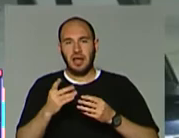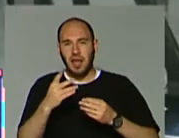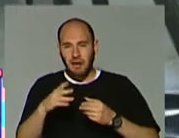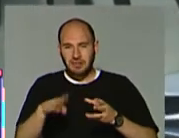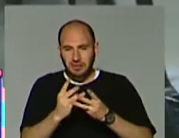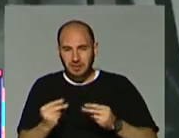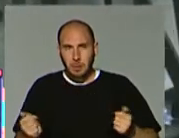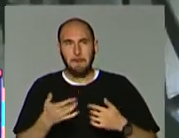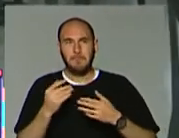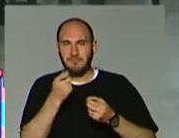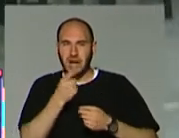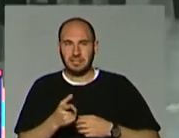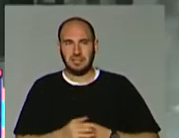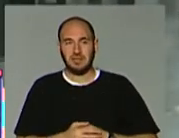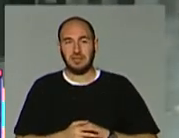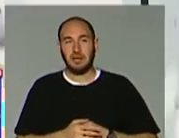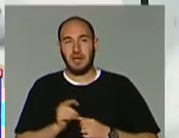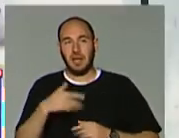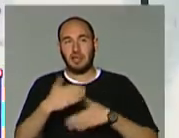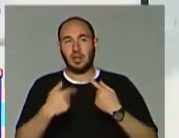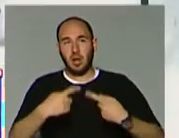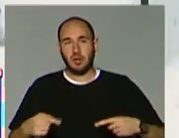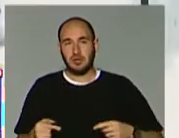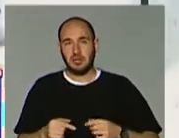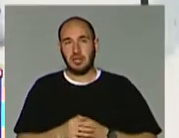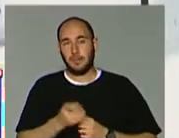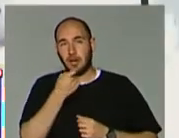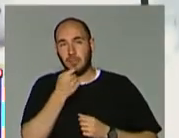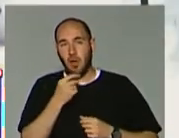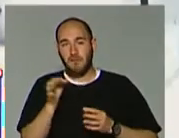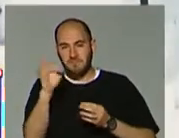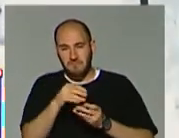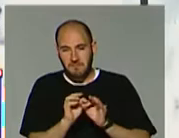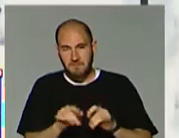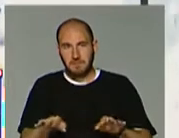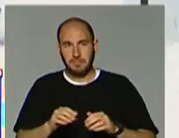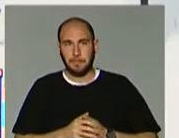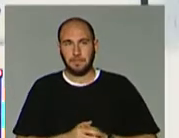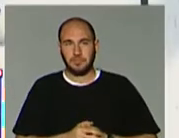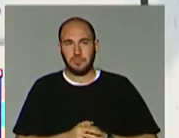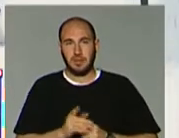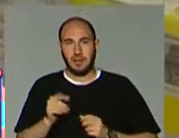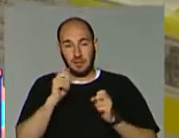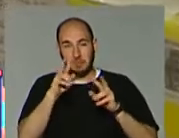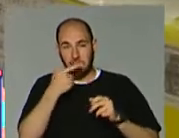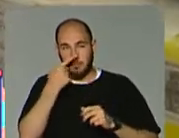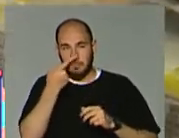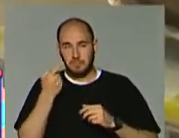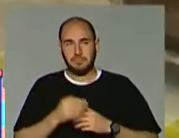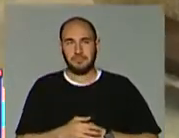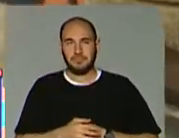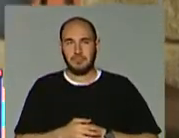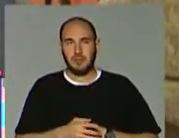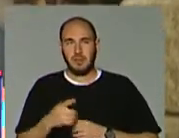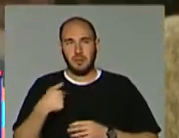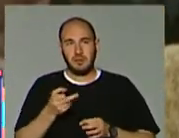biodegradables, sustentables, y él desarrolla productos a partir de, por ejemplo, bacterias, y así es una cuestión muy interesante. Específicamente voy a